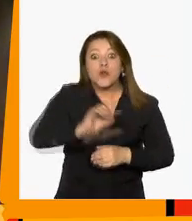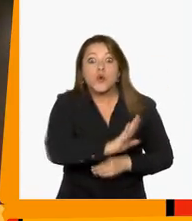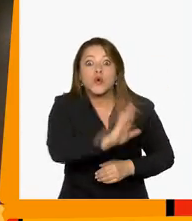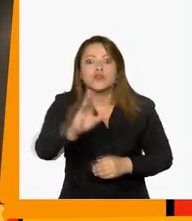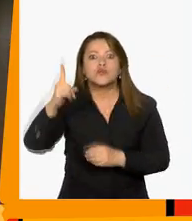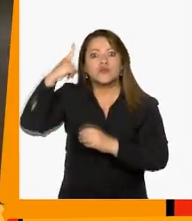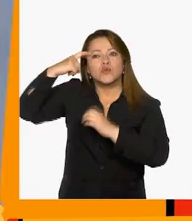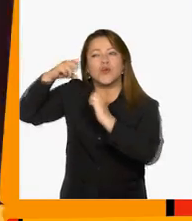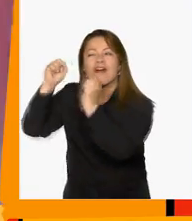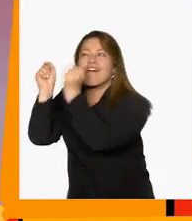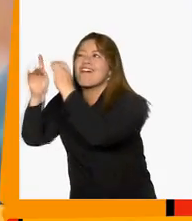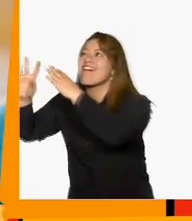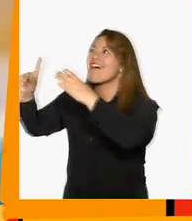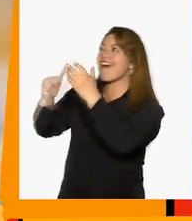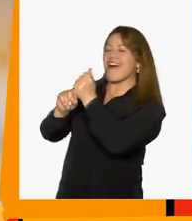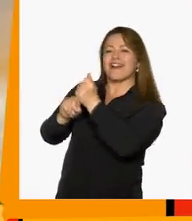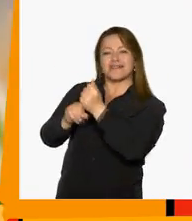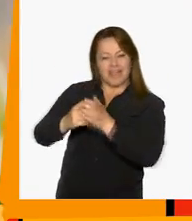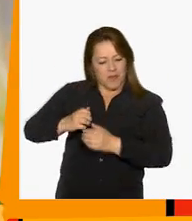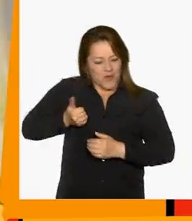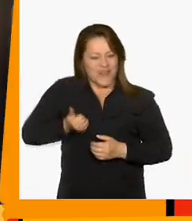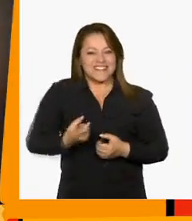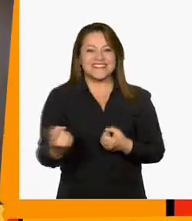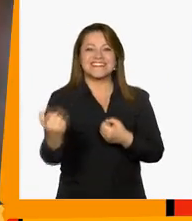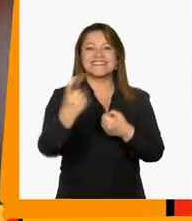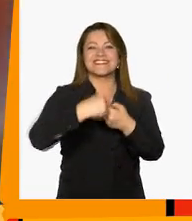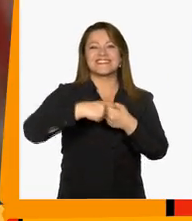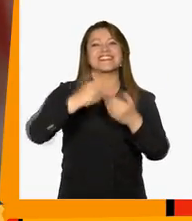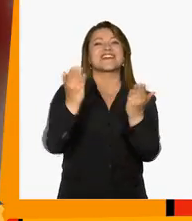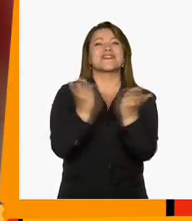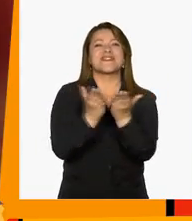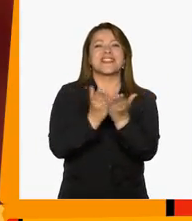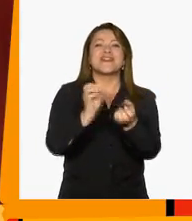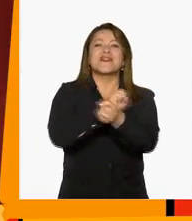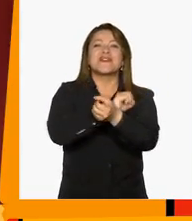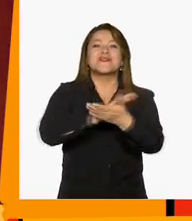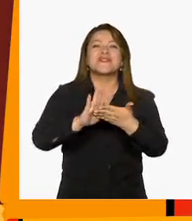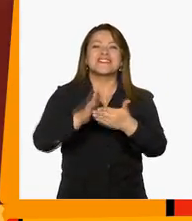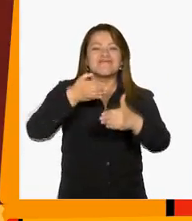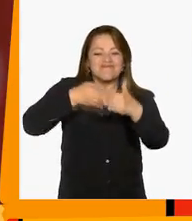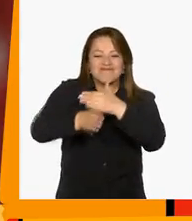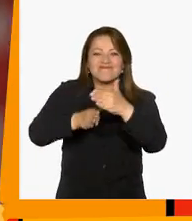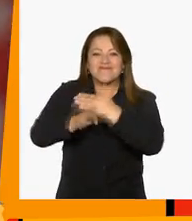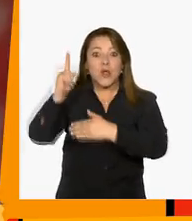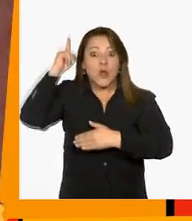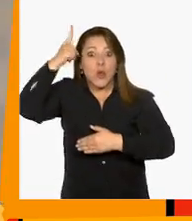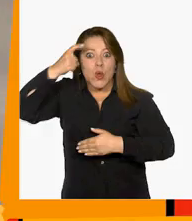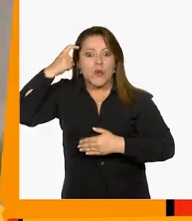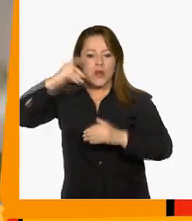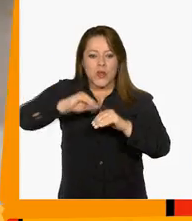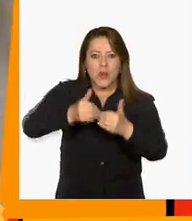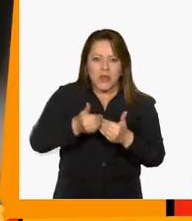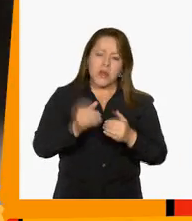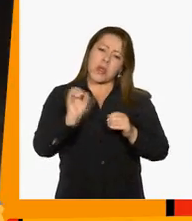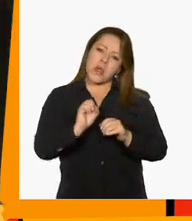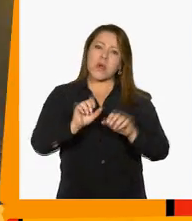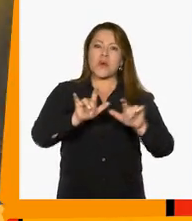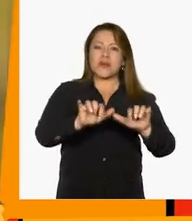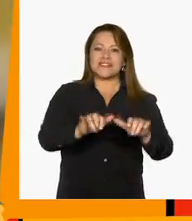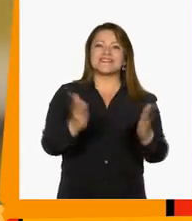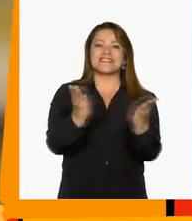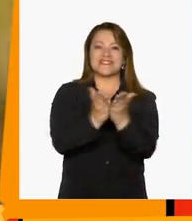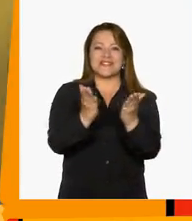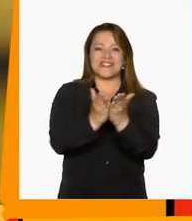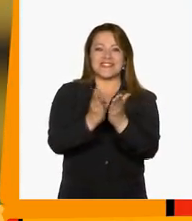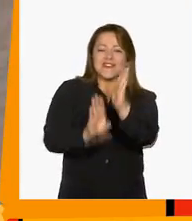hijos tienen sueños. Y ahora que la educación es gratis, no hay excusas para no ayudarlos a que los cumplan. Matricúlalos sin costo en el colegio público